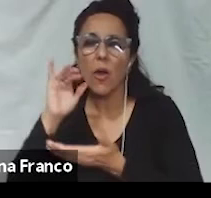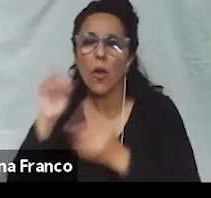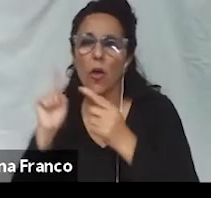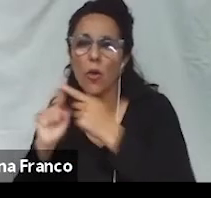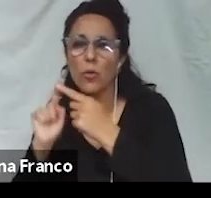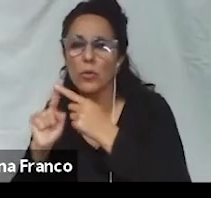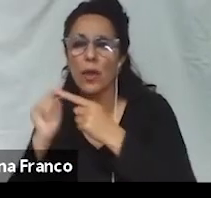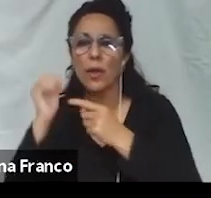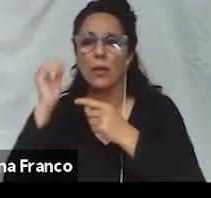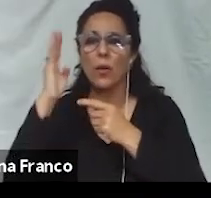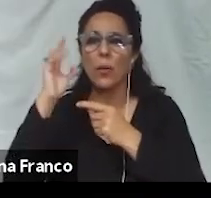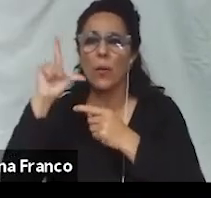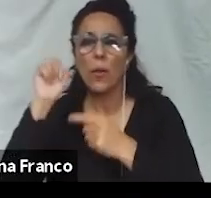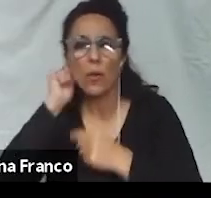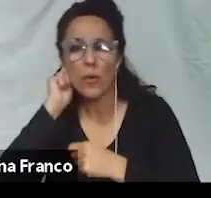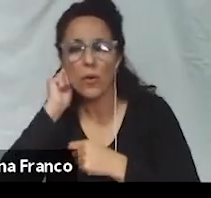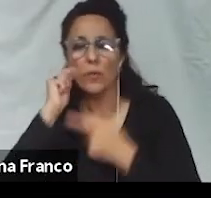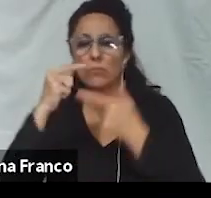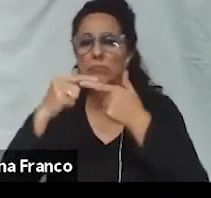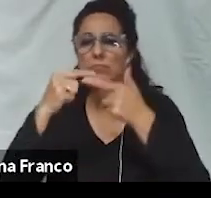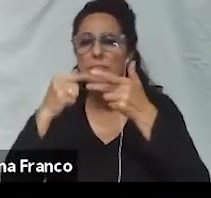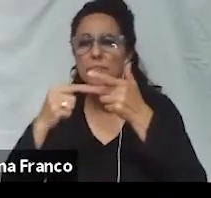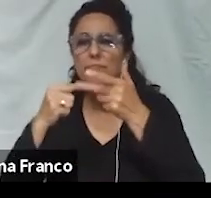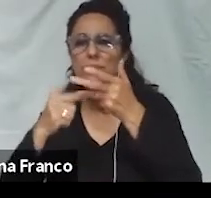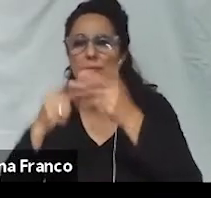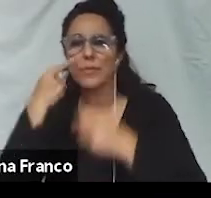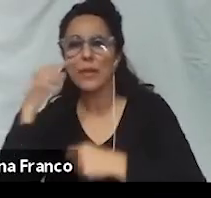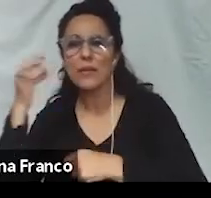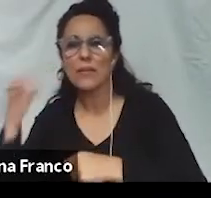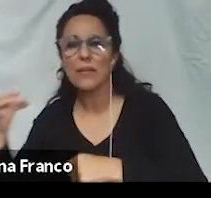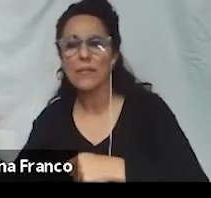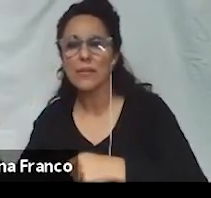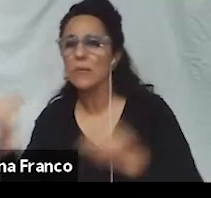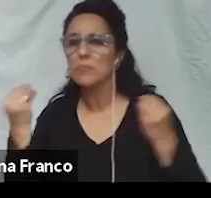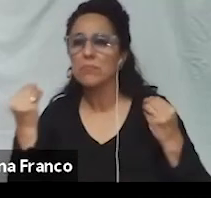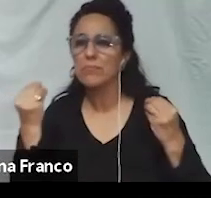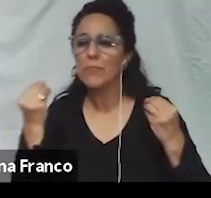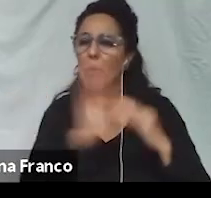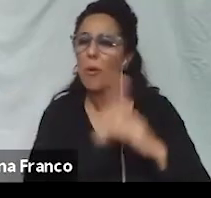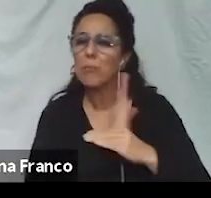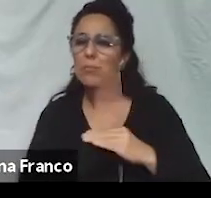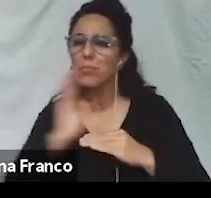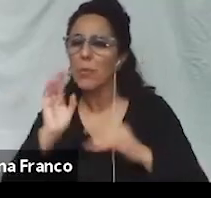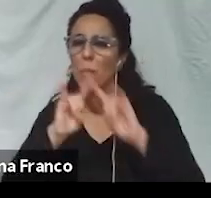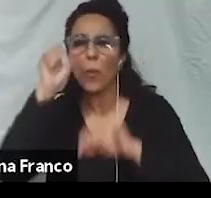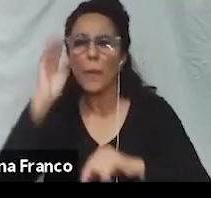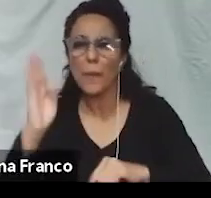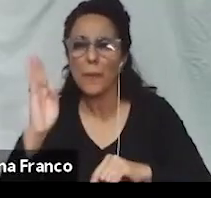de contáctanos, el blog, así como que una revisión de cómo está estructurado el sitio web.